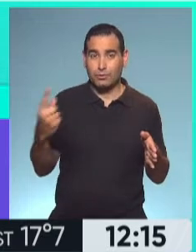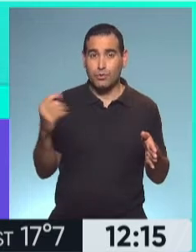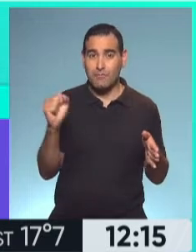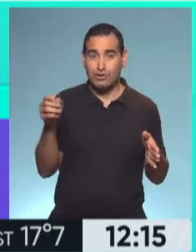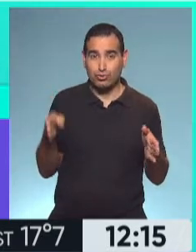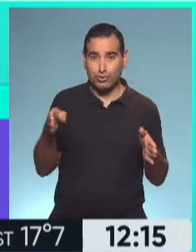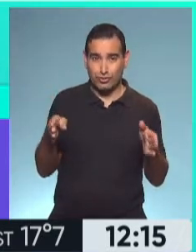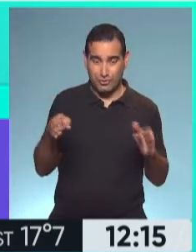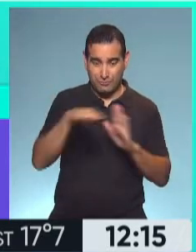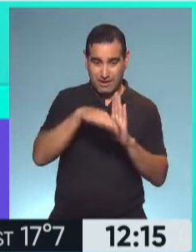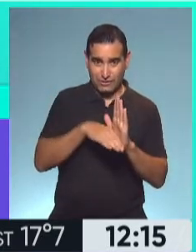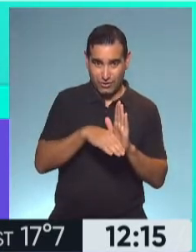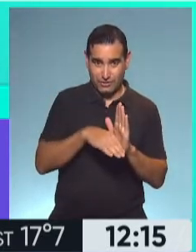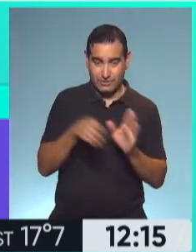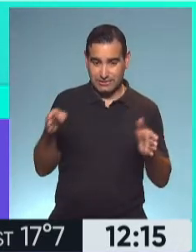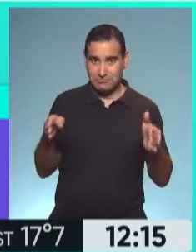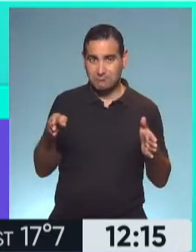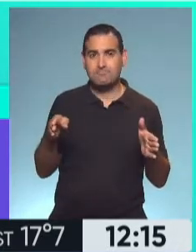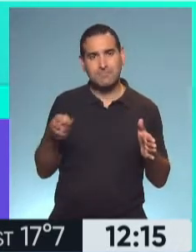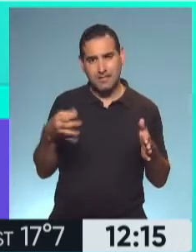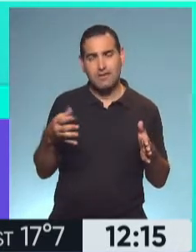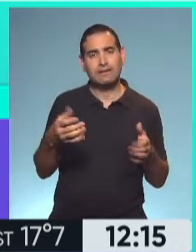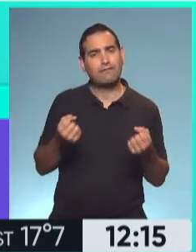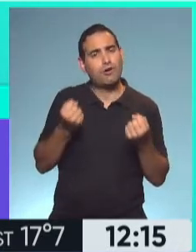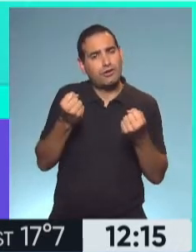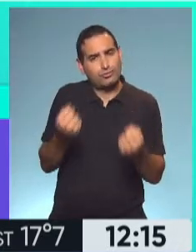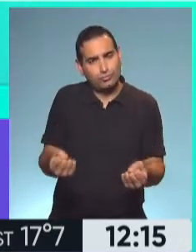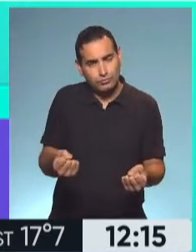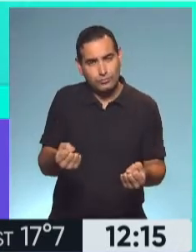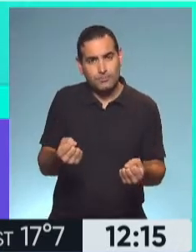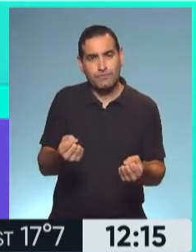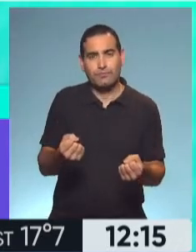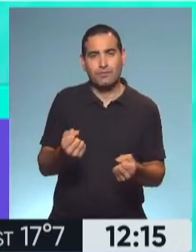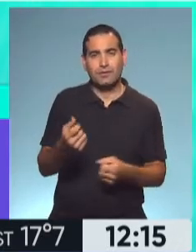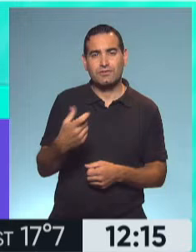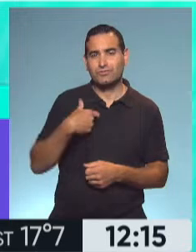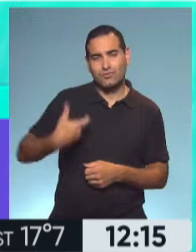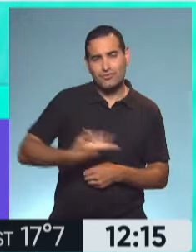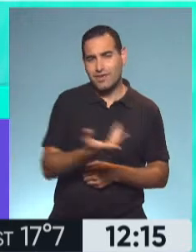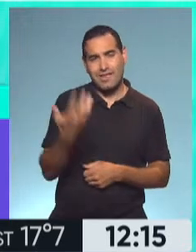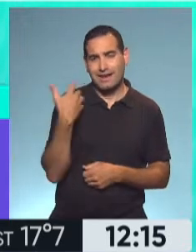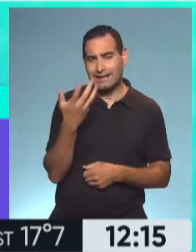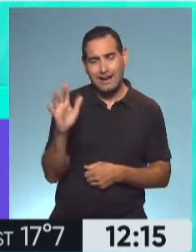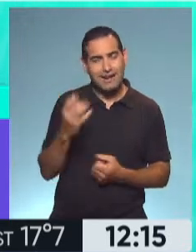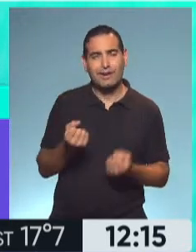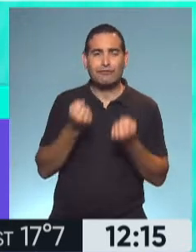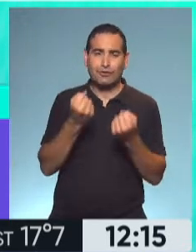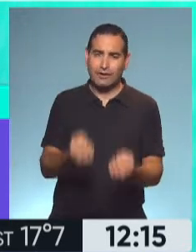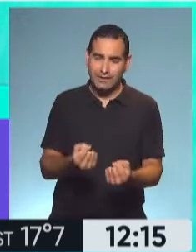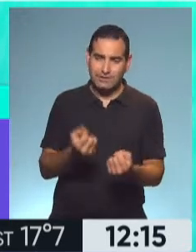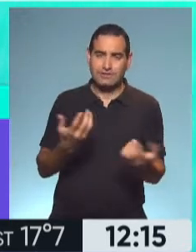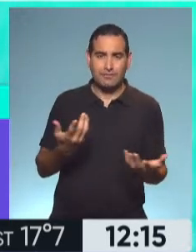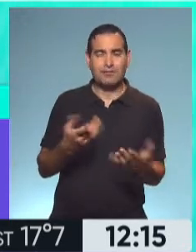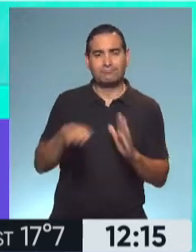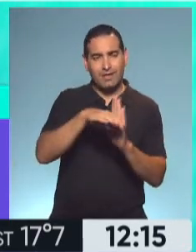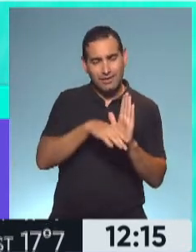mayo con las restricciones actuales, tenemos que hacer un esfuerzo, toda la ciudadanía, un esfuerzo por comprometernos con el